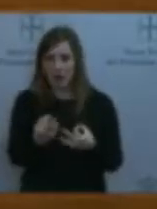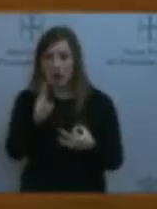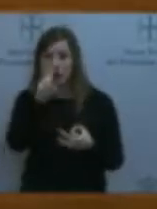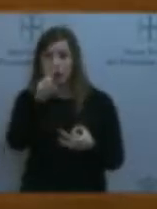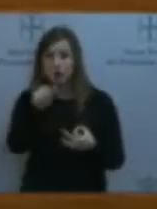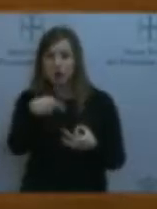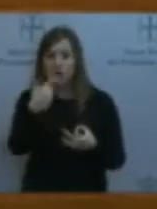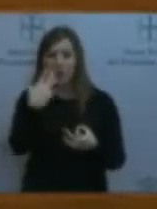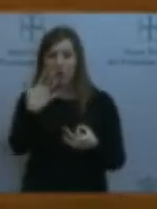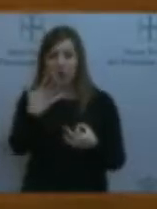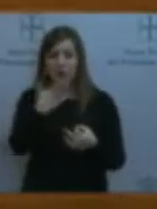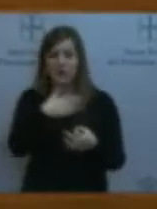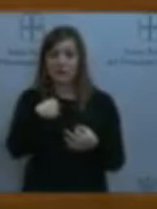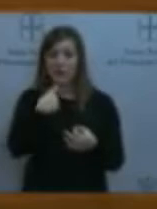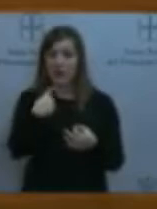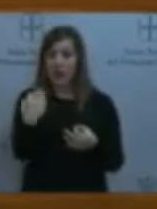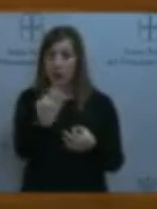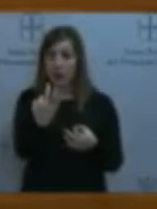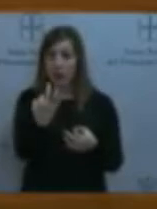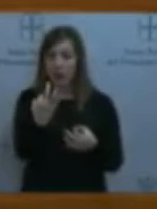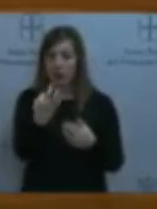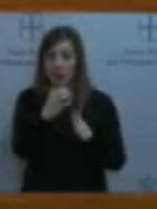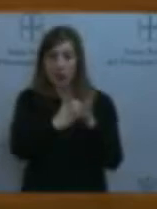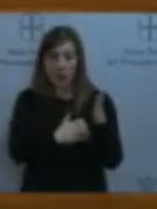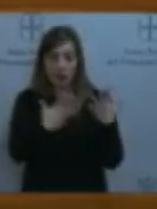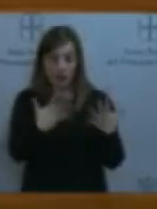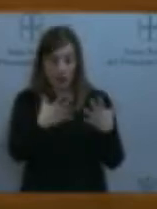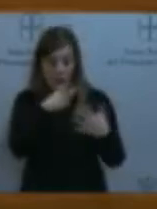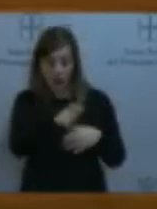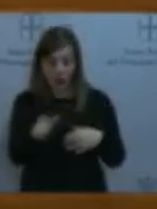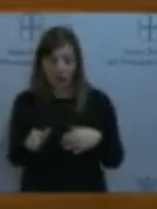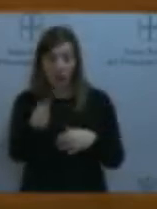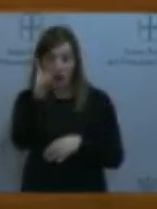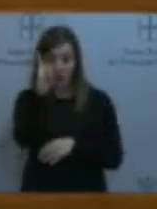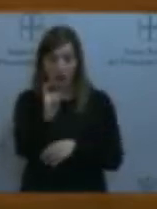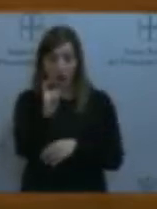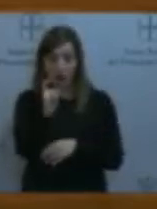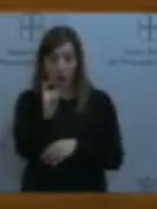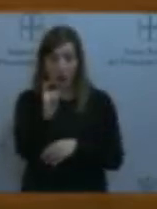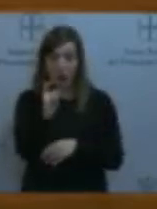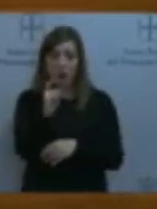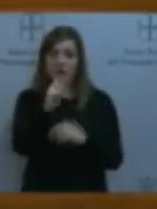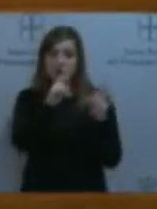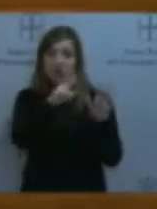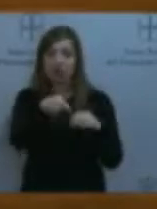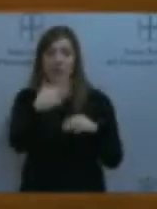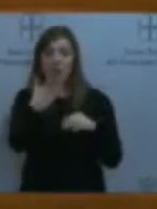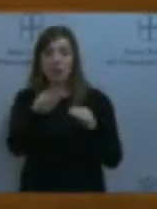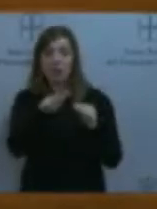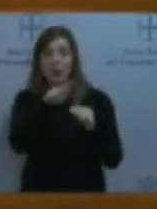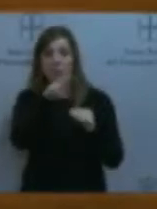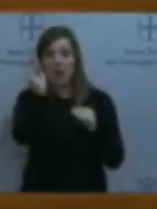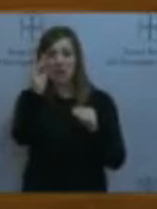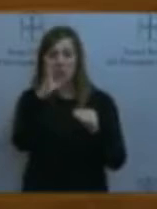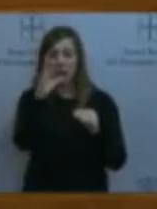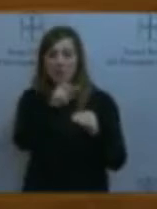2,5. Es decir, se reducen 10 para el personal fijo y se aumentan 7,5 para el personal temporal. De ahí el desfase